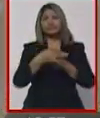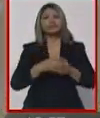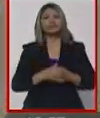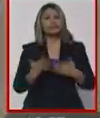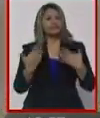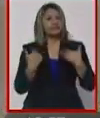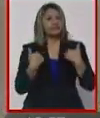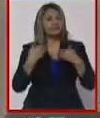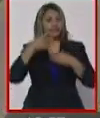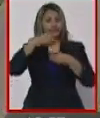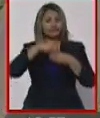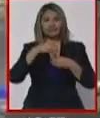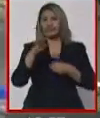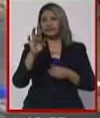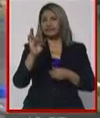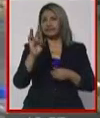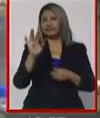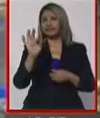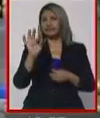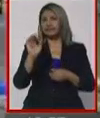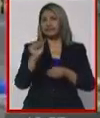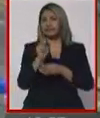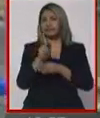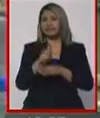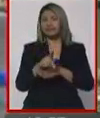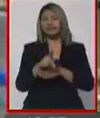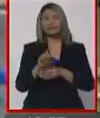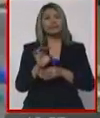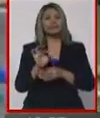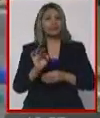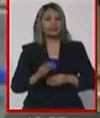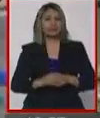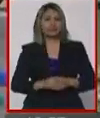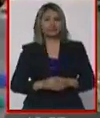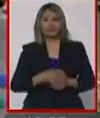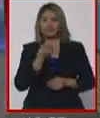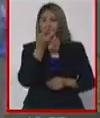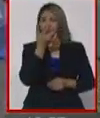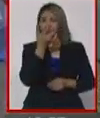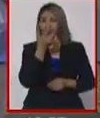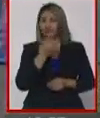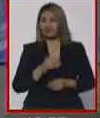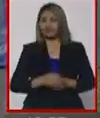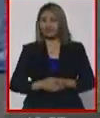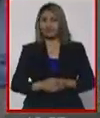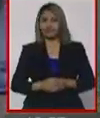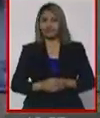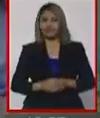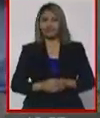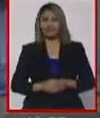conteniendo 79 kilogramos con 750 gramos de cocaína.